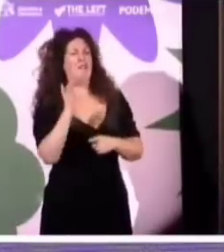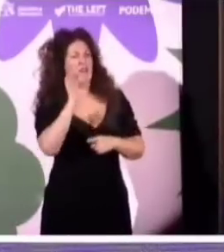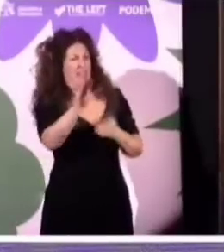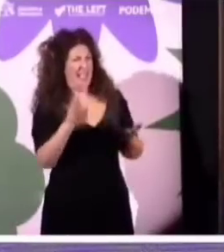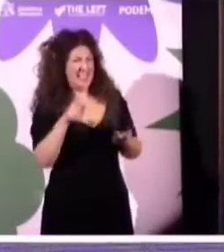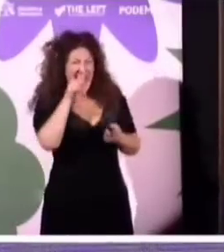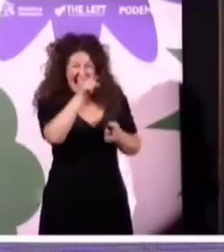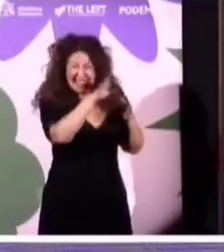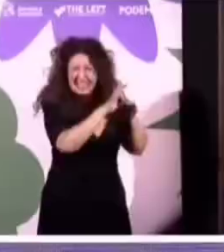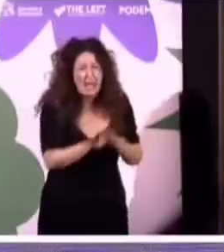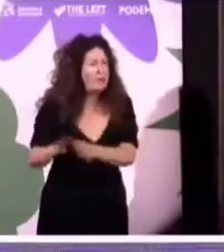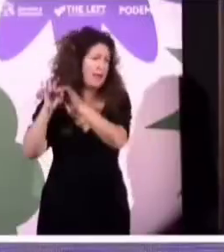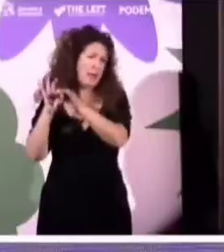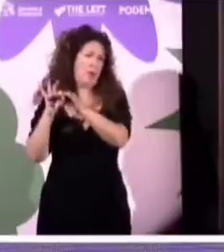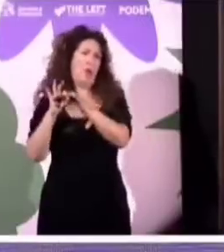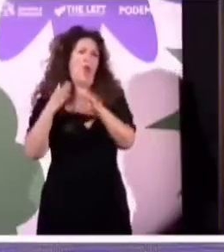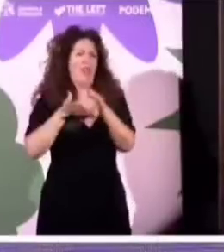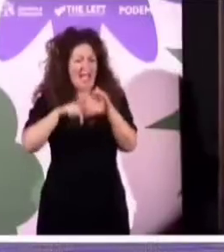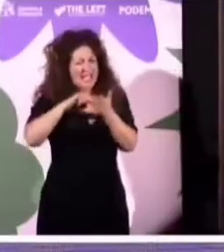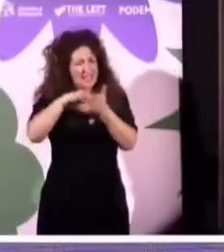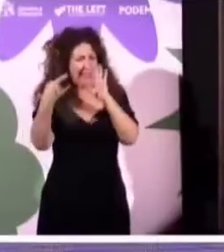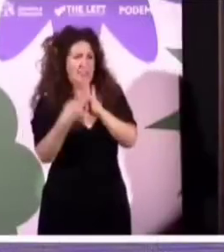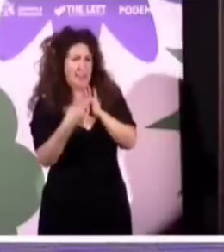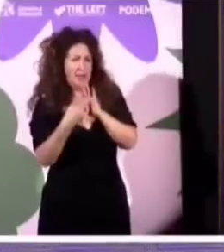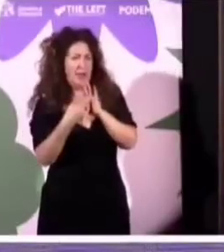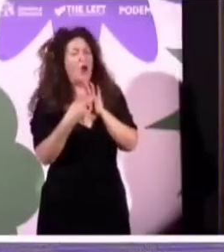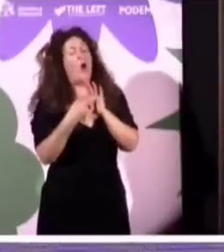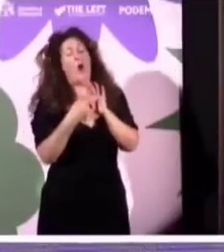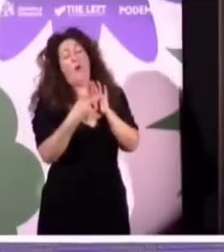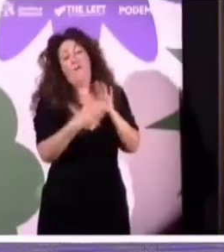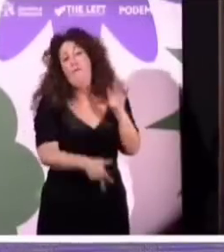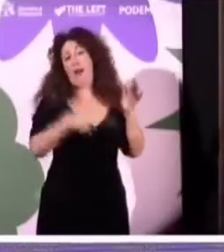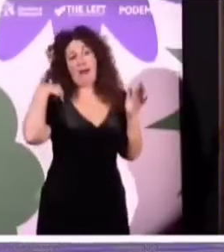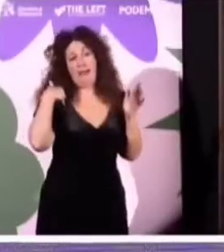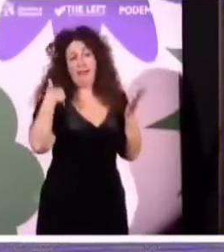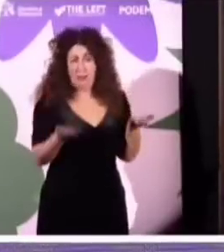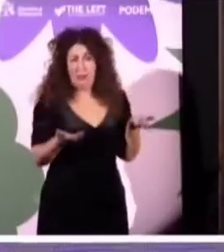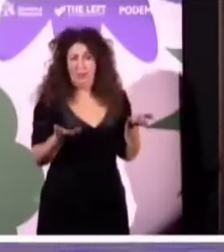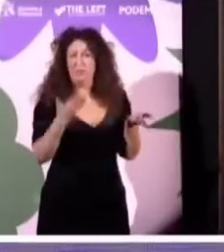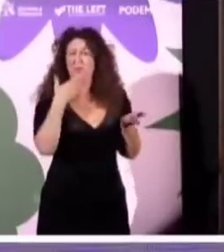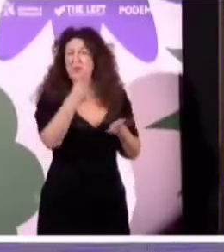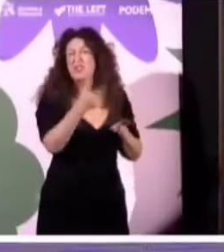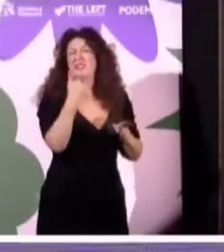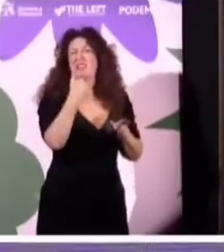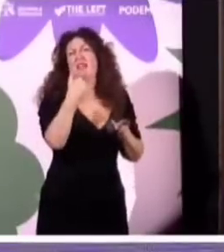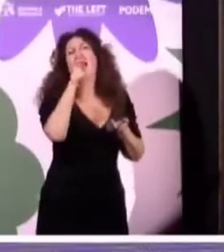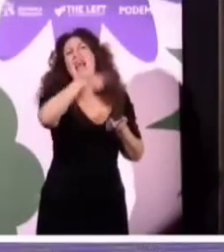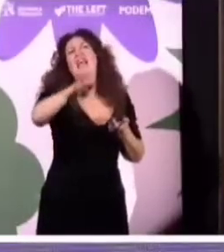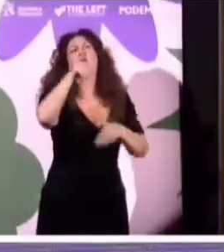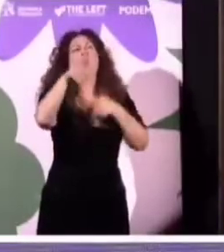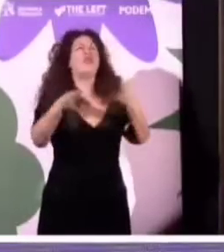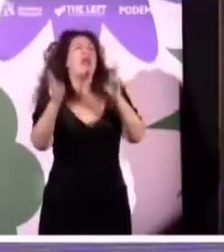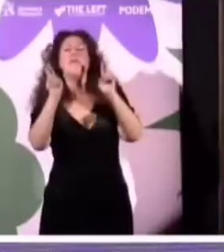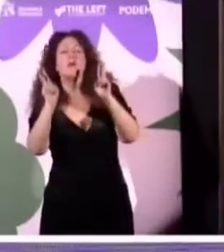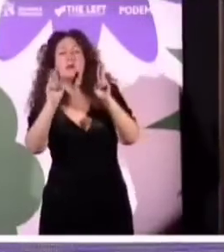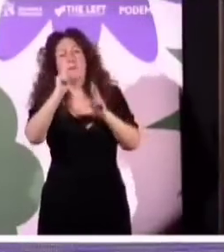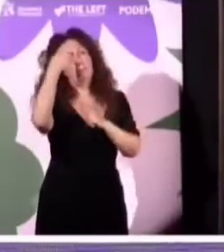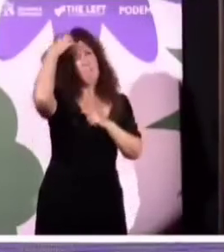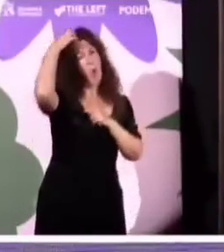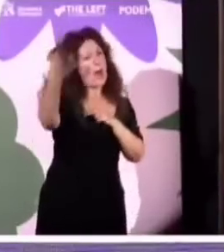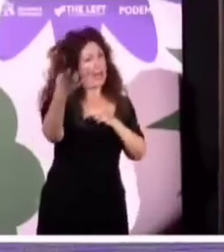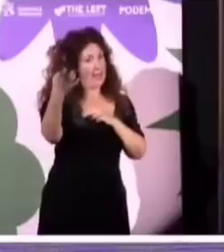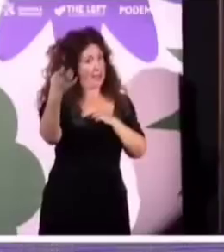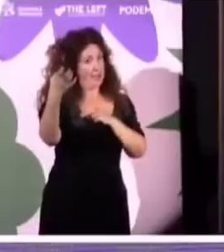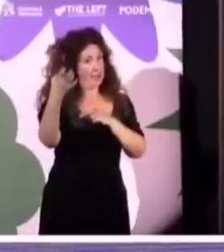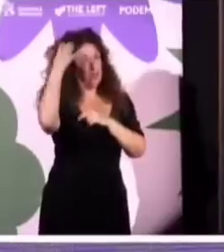es el vínculo originario de nuestro sistema con el franquismo. Por eso dicen que ellos, antes que demócratas, son monárquicos. Y por